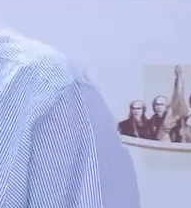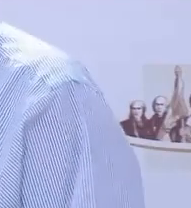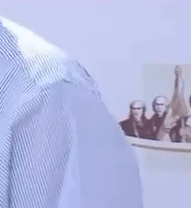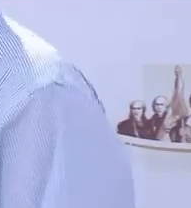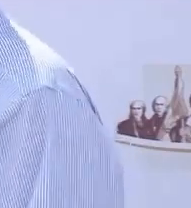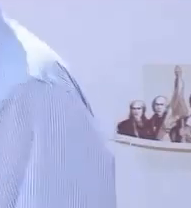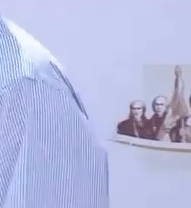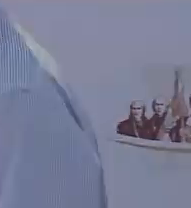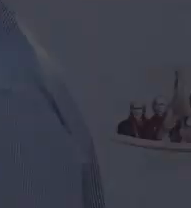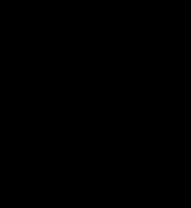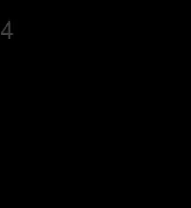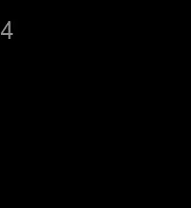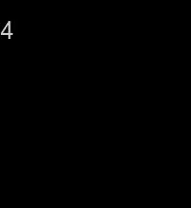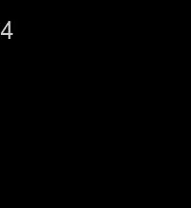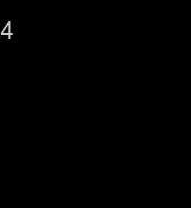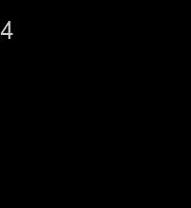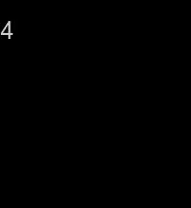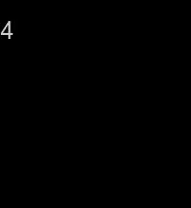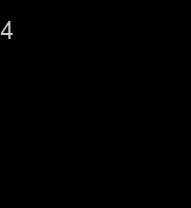demostrarles de que sí se puede.